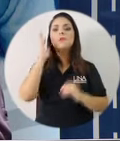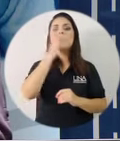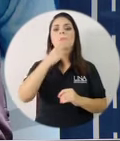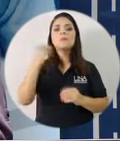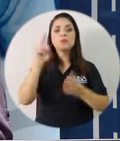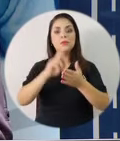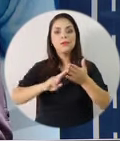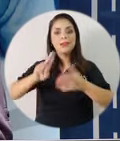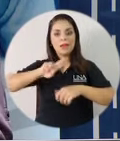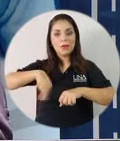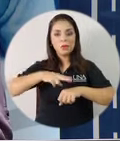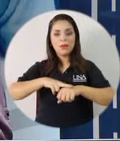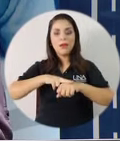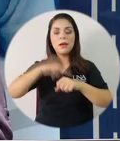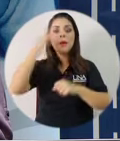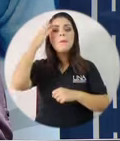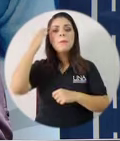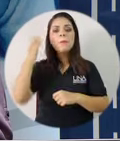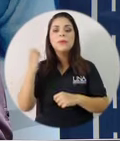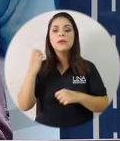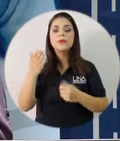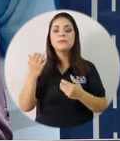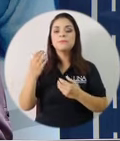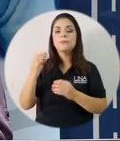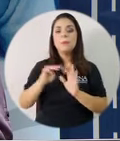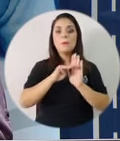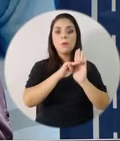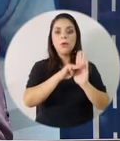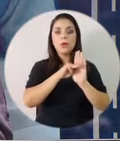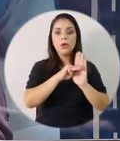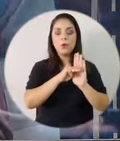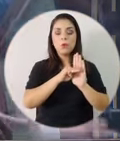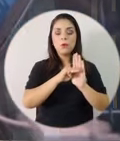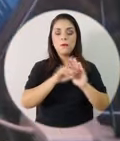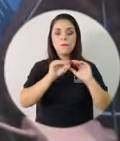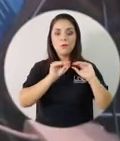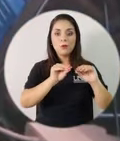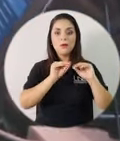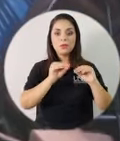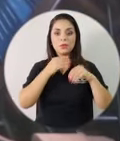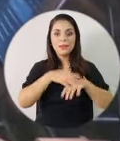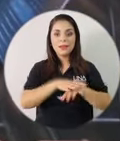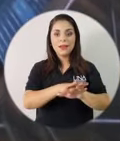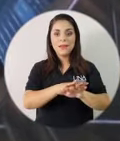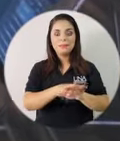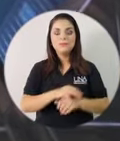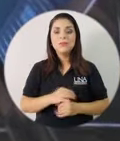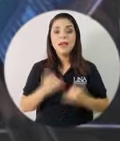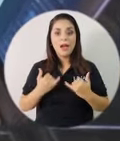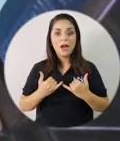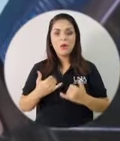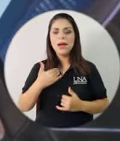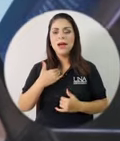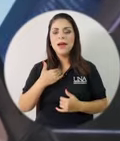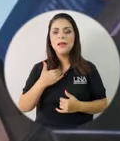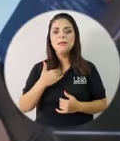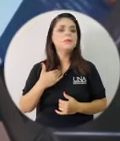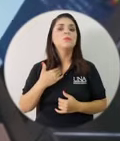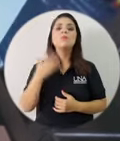hermosas de la Universidad Nacional y es su modelo de formación integral. Hoy tenemos una presión